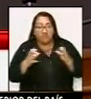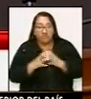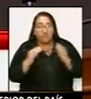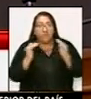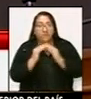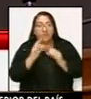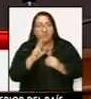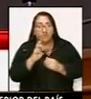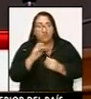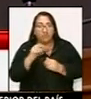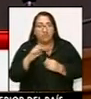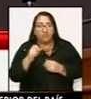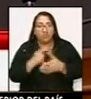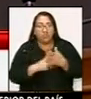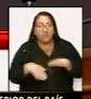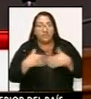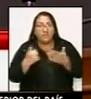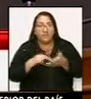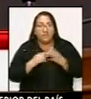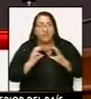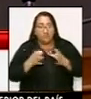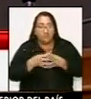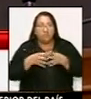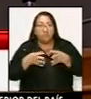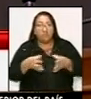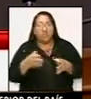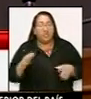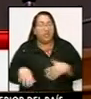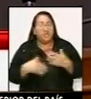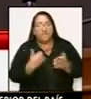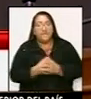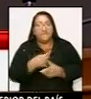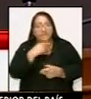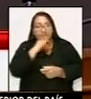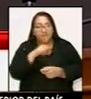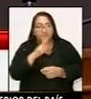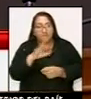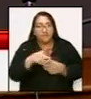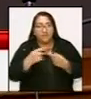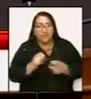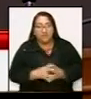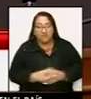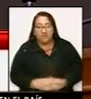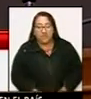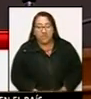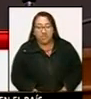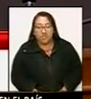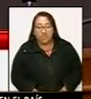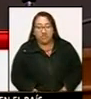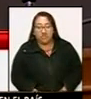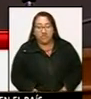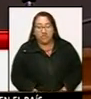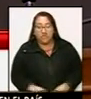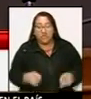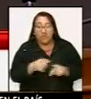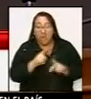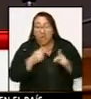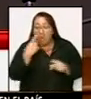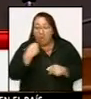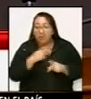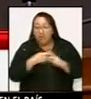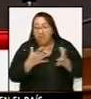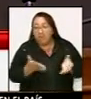de refugio para que podamos albergar a todas estas mujeres maltratadas. Posiblemente también haya varones